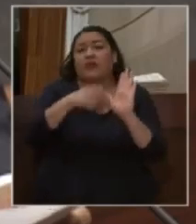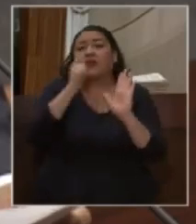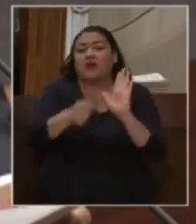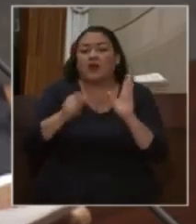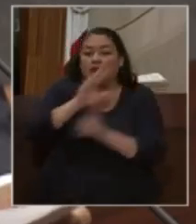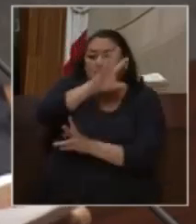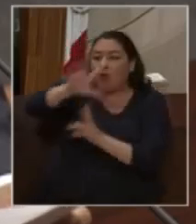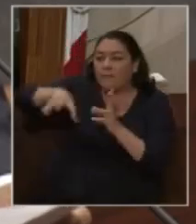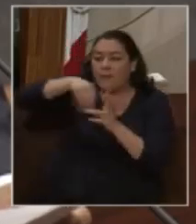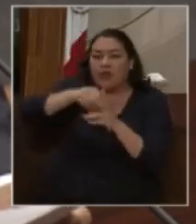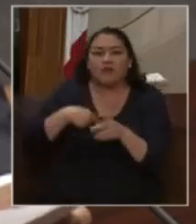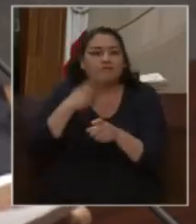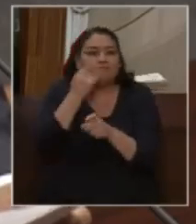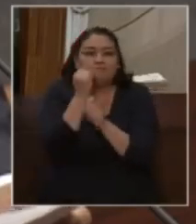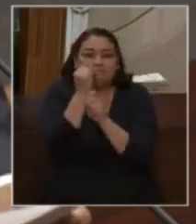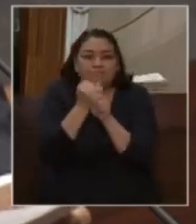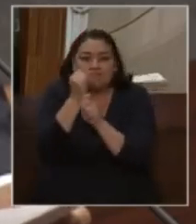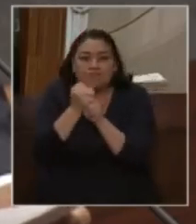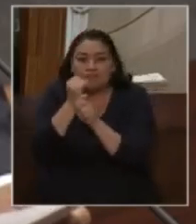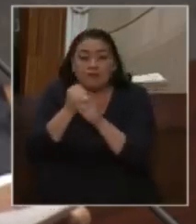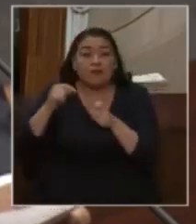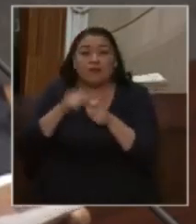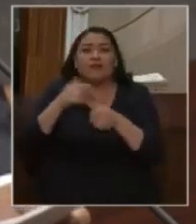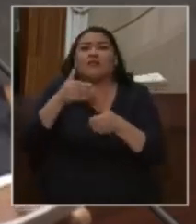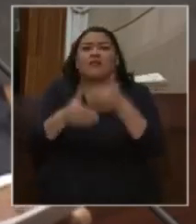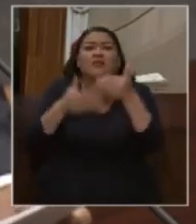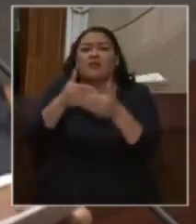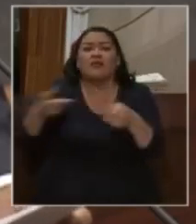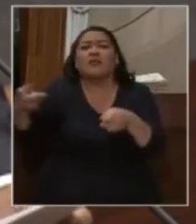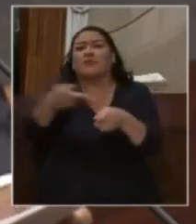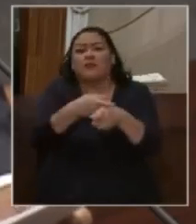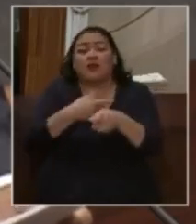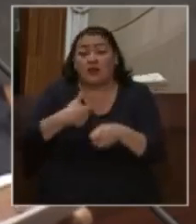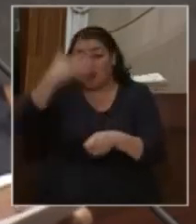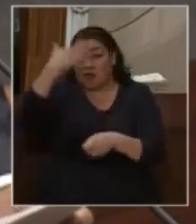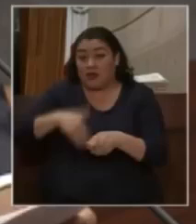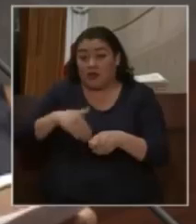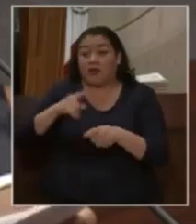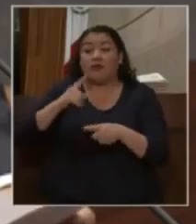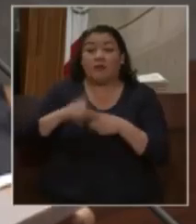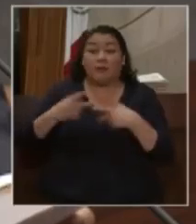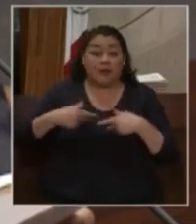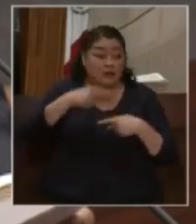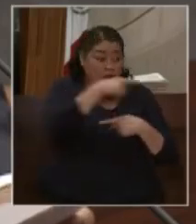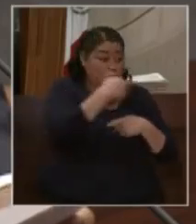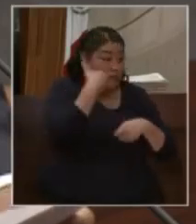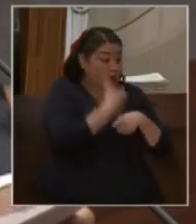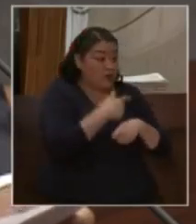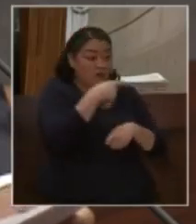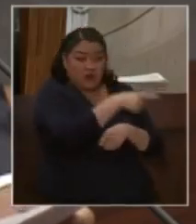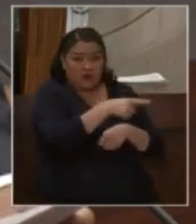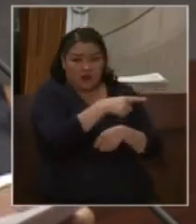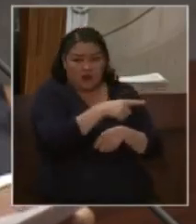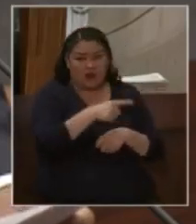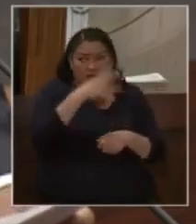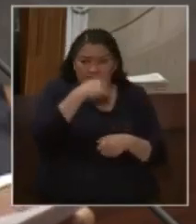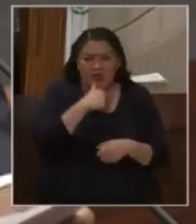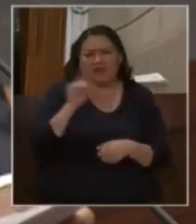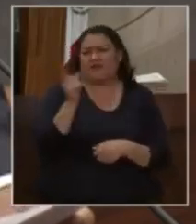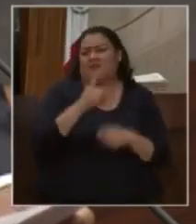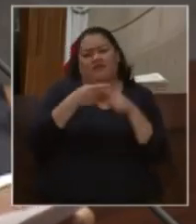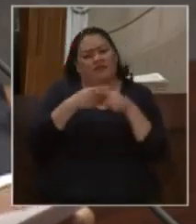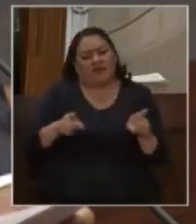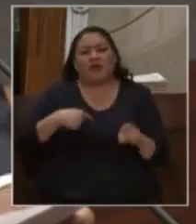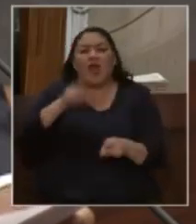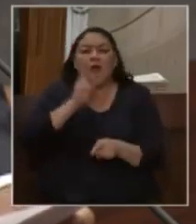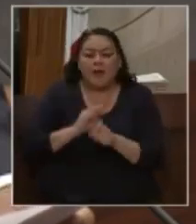los hechos investigados y en un primer señalamiento considera que el planteamiento de la falta de competencia de la autoridad es infundado, pues en los